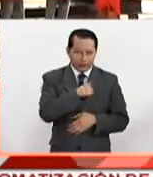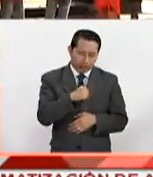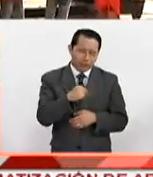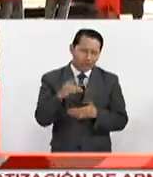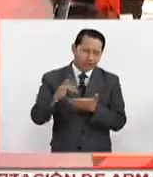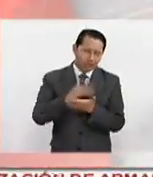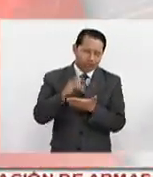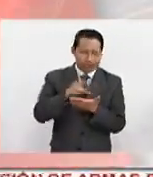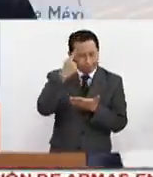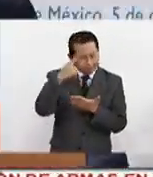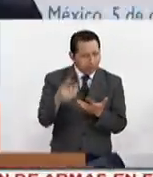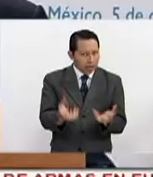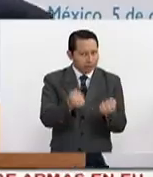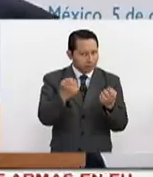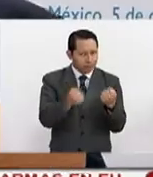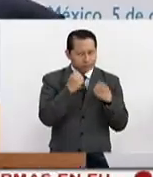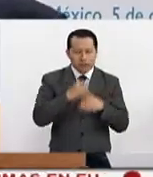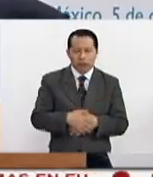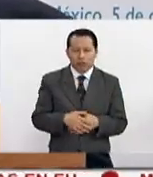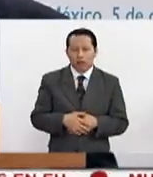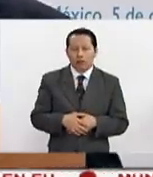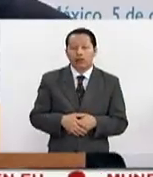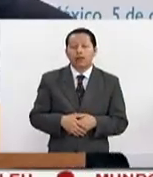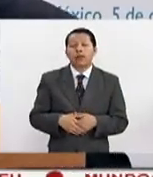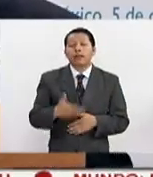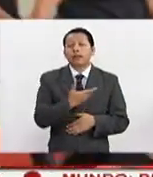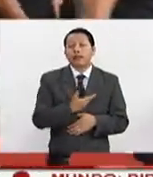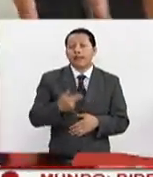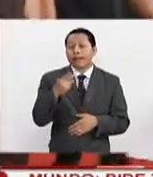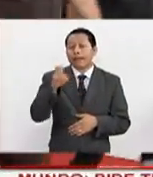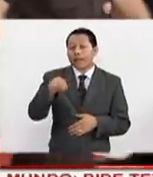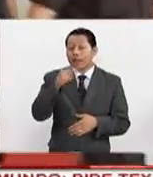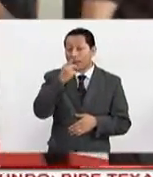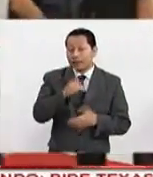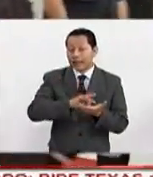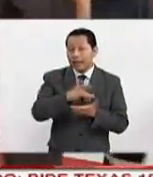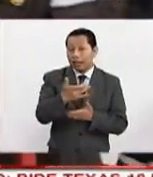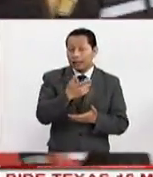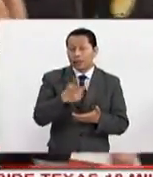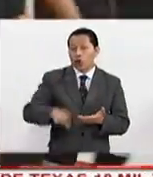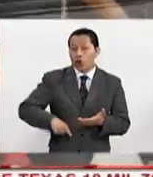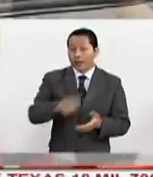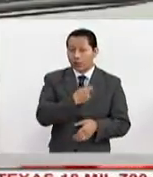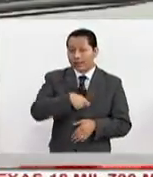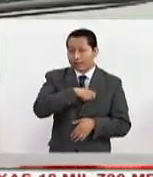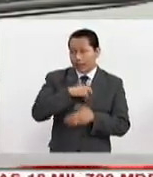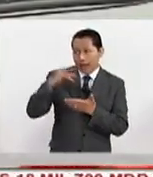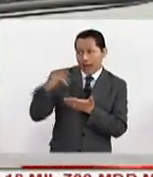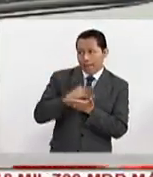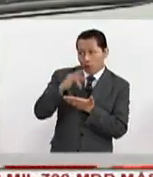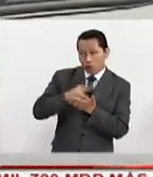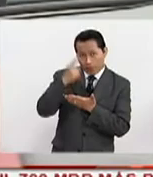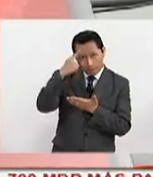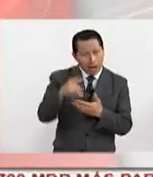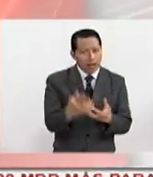rescate. El presidente Enrique Peña Nieto agradece al gobierno de España su apoyo en las labores de